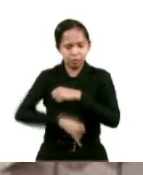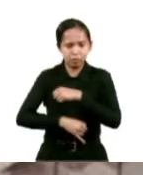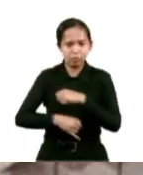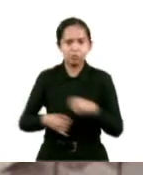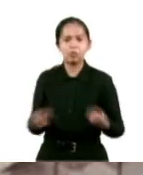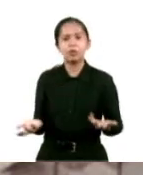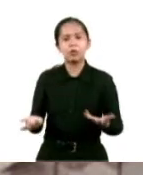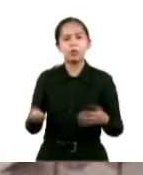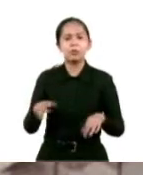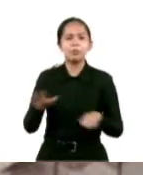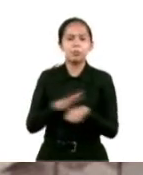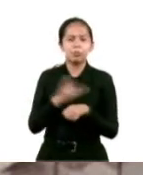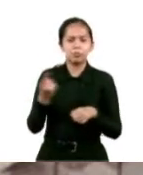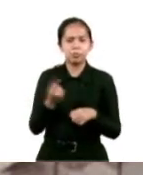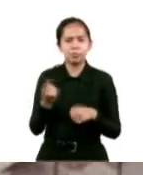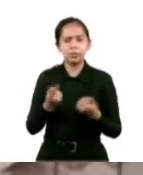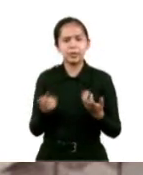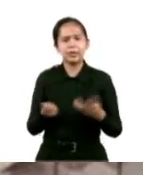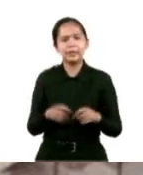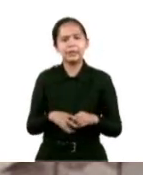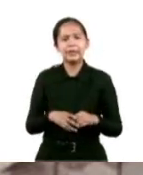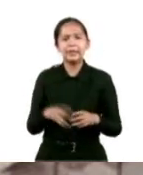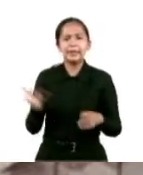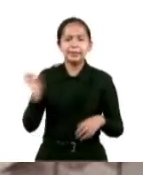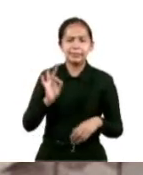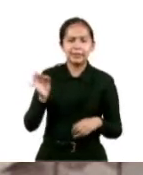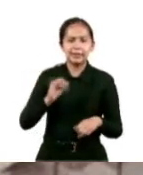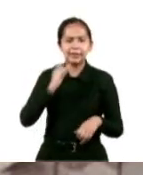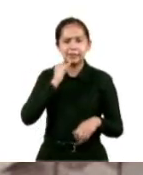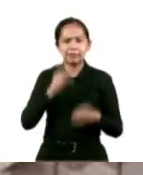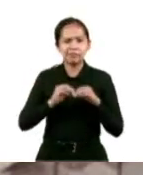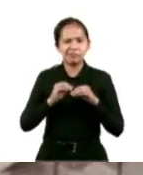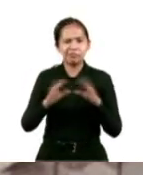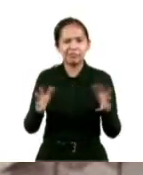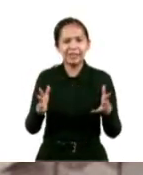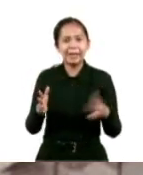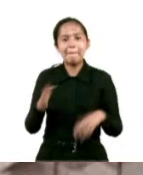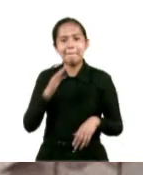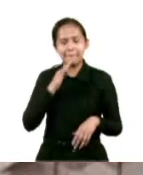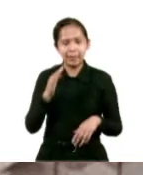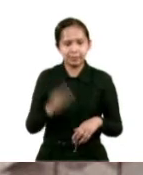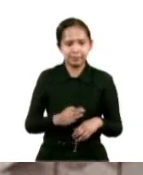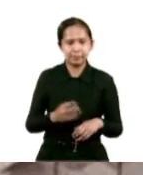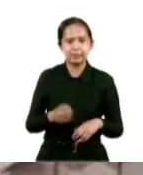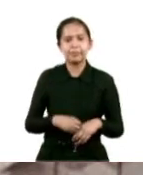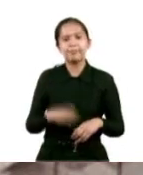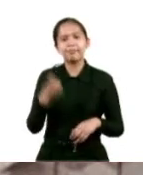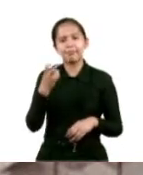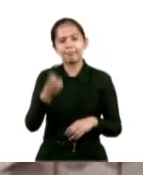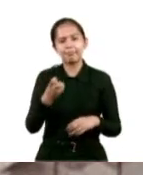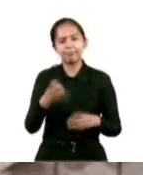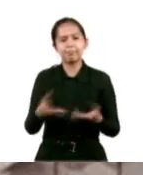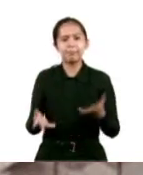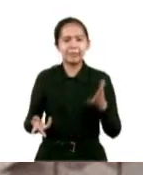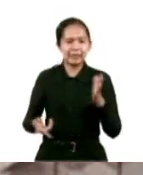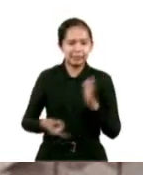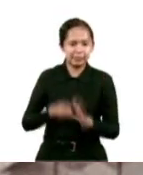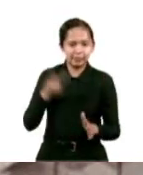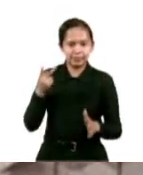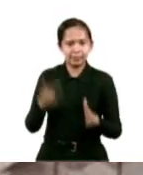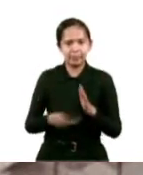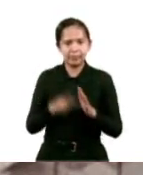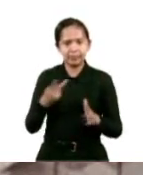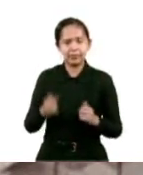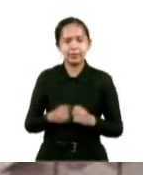fatiga por distorsión inducida, el cual es un daño recurrente al que han sido sometidas las vigas